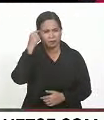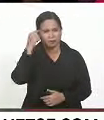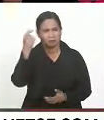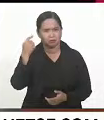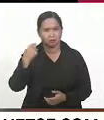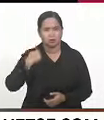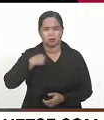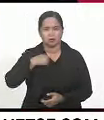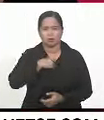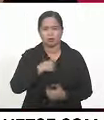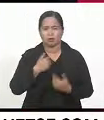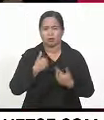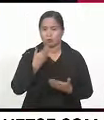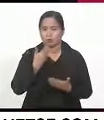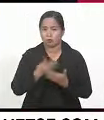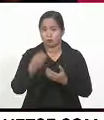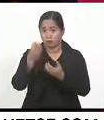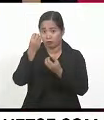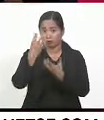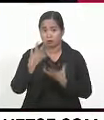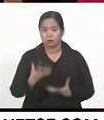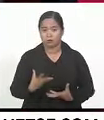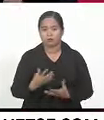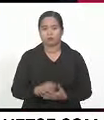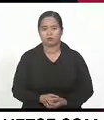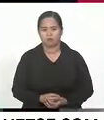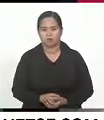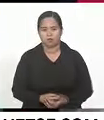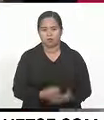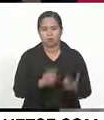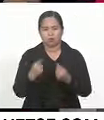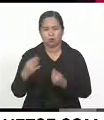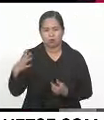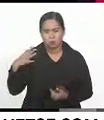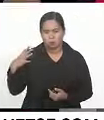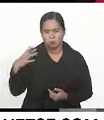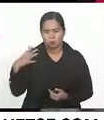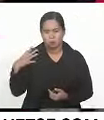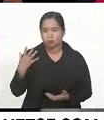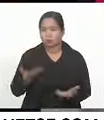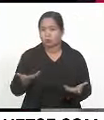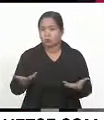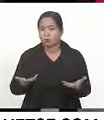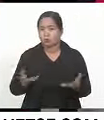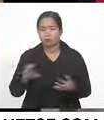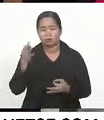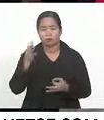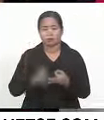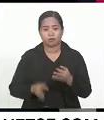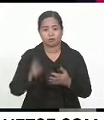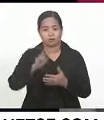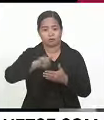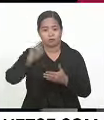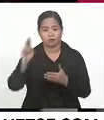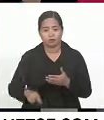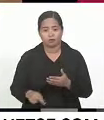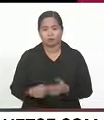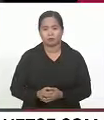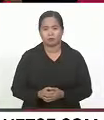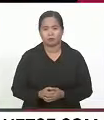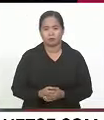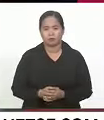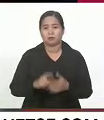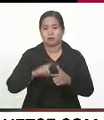confirma esta tendencia, nosotros vamos a reconocer al gobierno electo por el pueblo